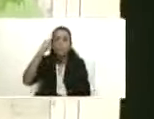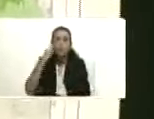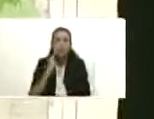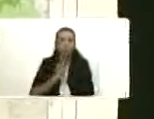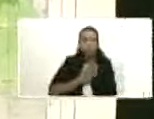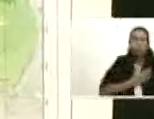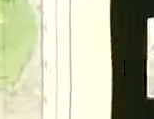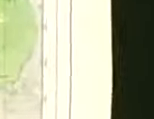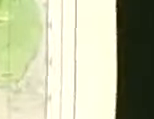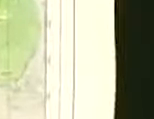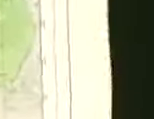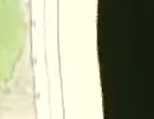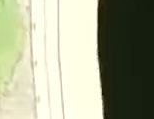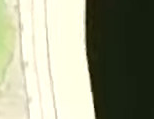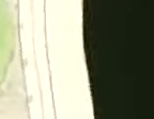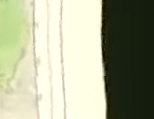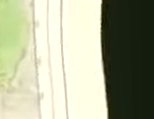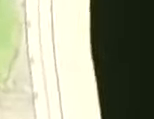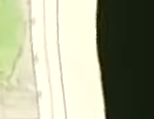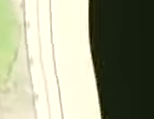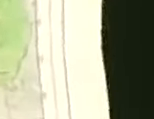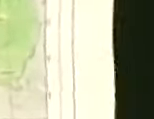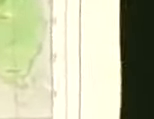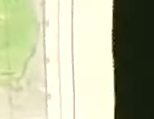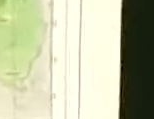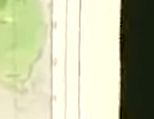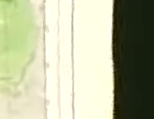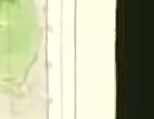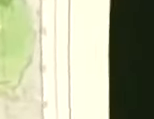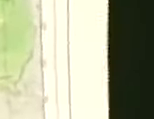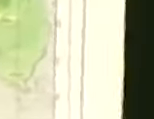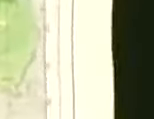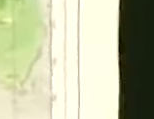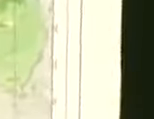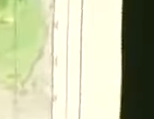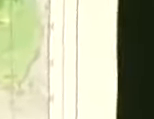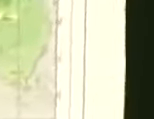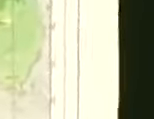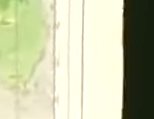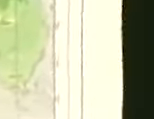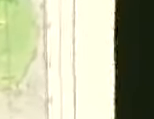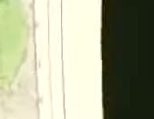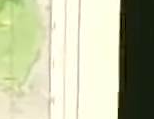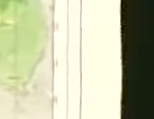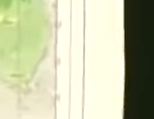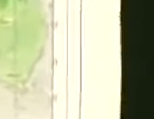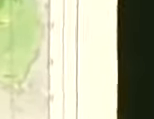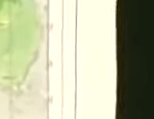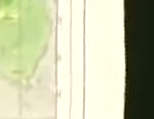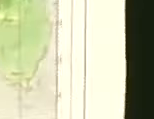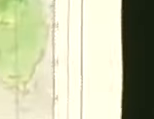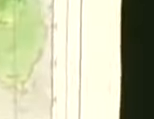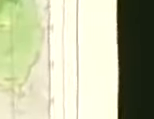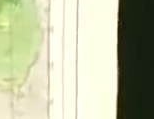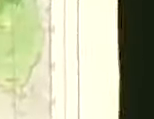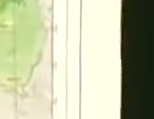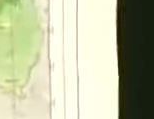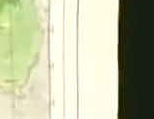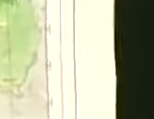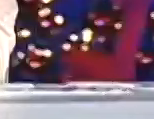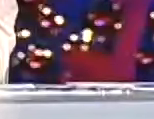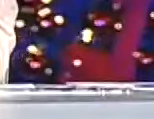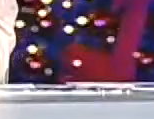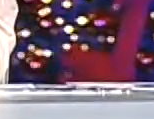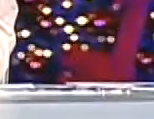tierra no nos la regaló el imperio norteamericano. Por el contrario, pretenden despojarnos. El imperio